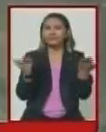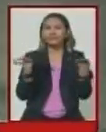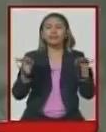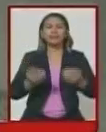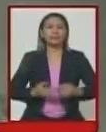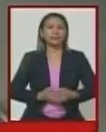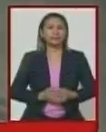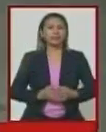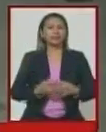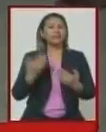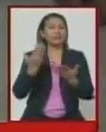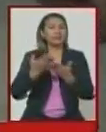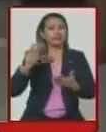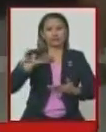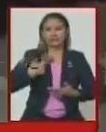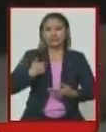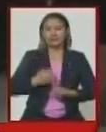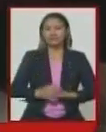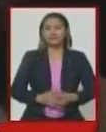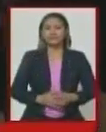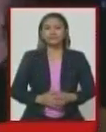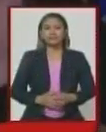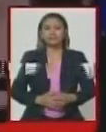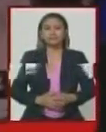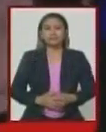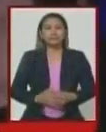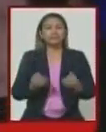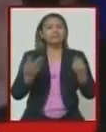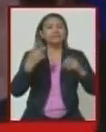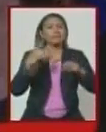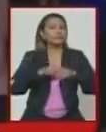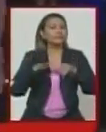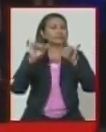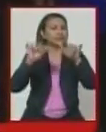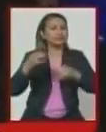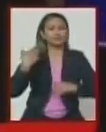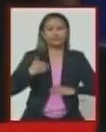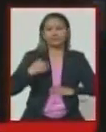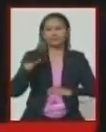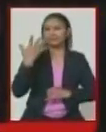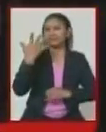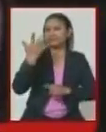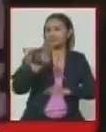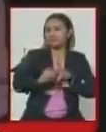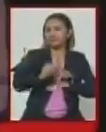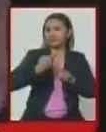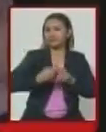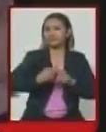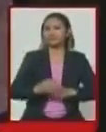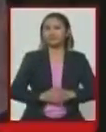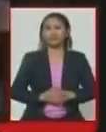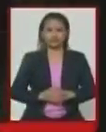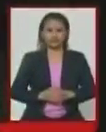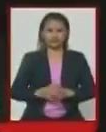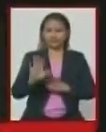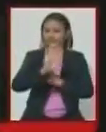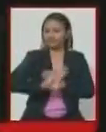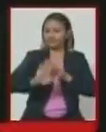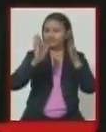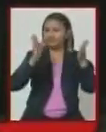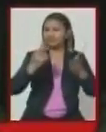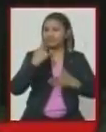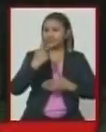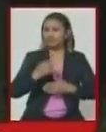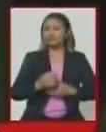estaba? Argentina. En Argentina. ¿Cuánto tiempo estuvo allá? Casi 5 meses. Ya me dejen sola, yo le digo.